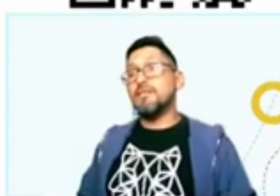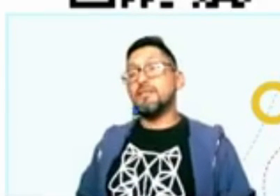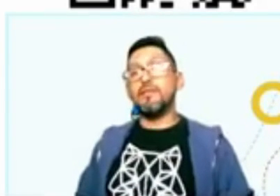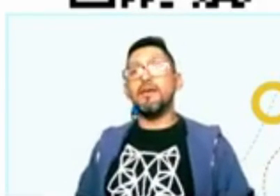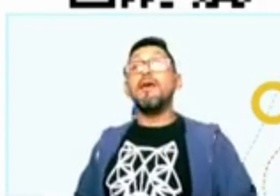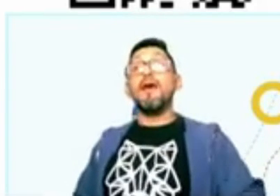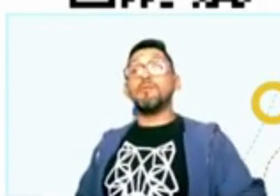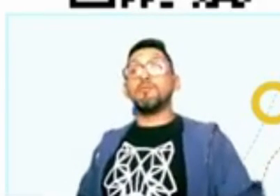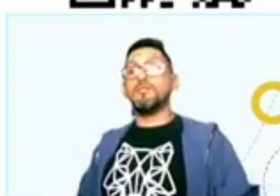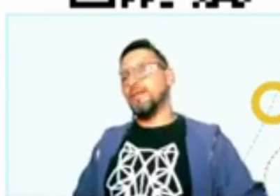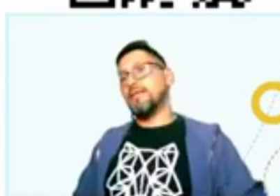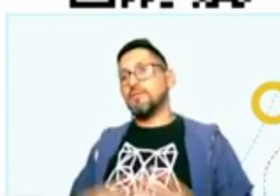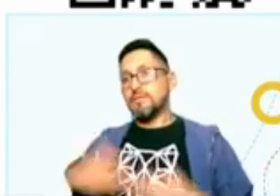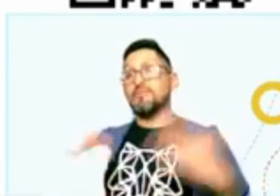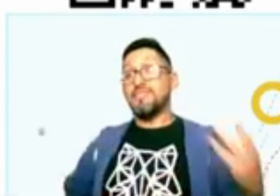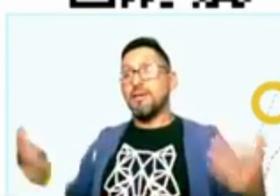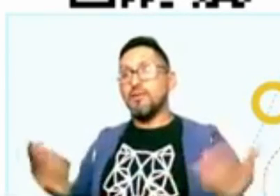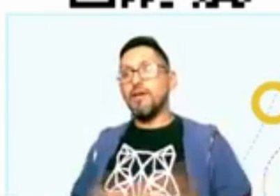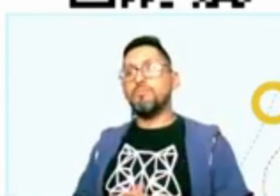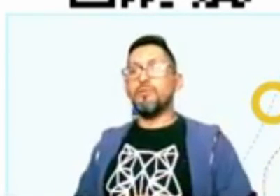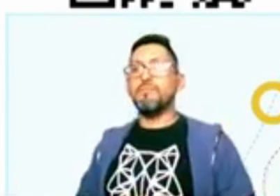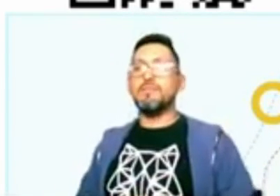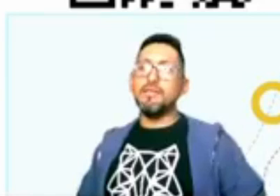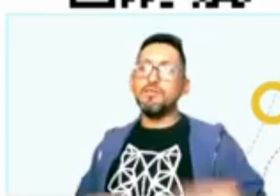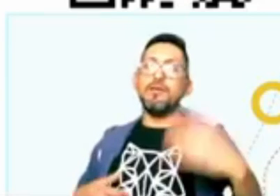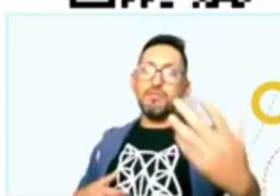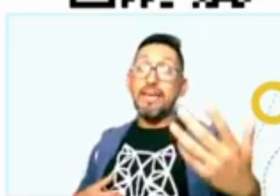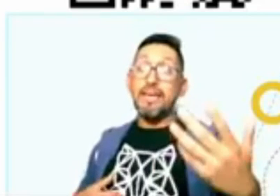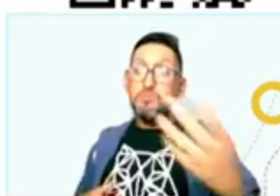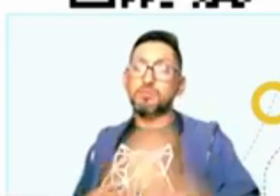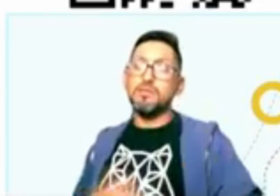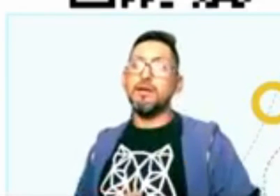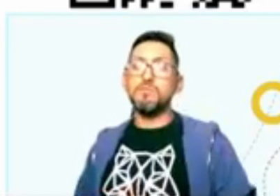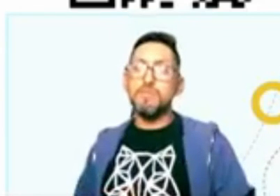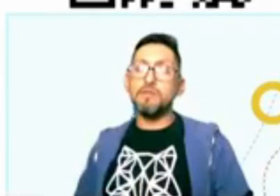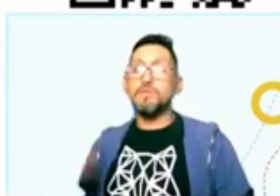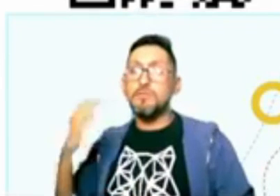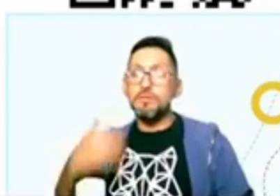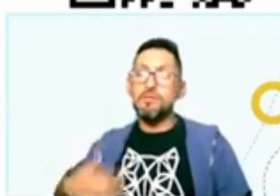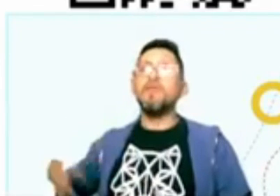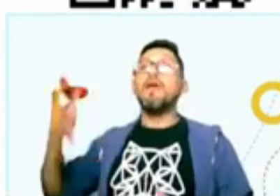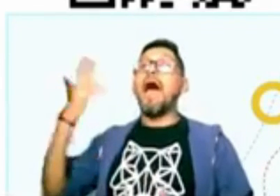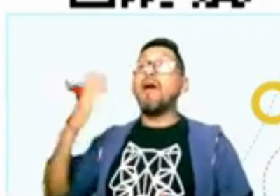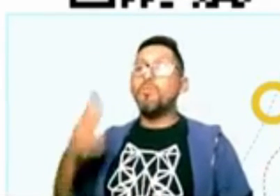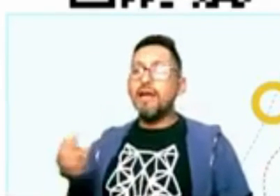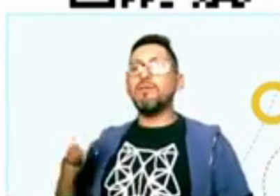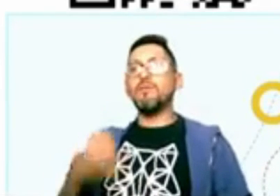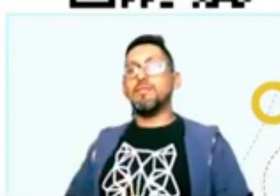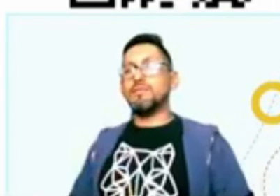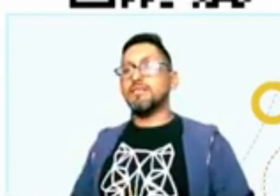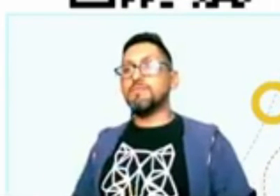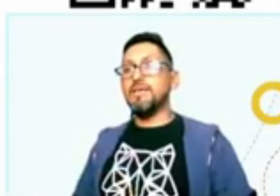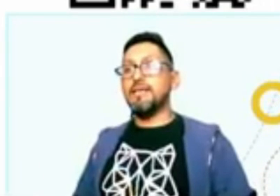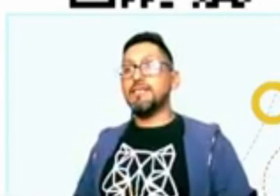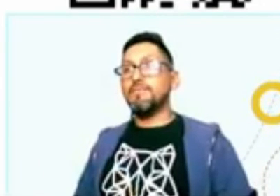Amigos, que es en donde algunos estudiantes con los que hemos desarrollado un poco de investigación y con los que queremos conservar a los murciélagos, pues hemos ido acumulando algunas